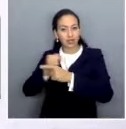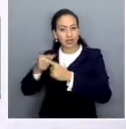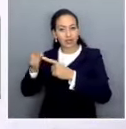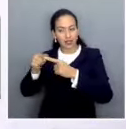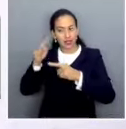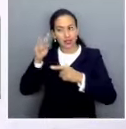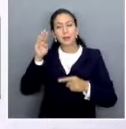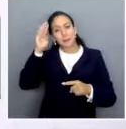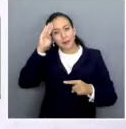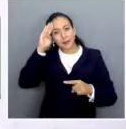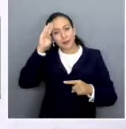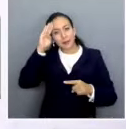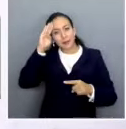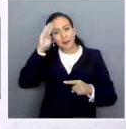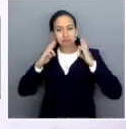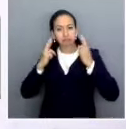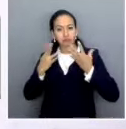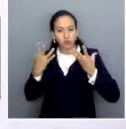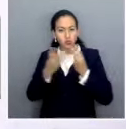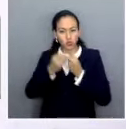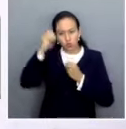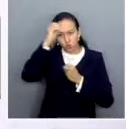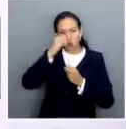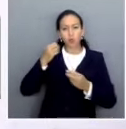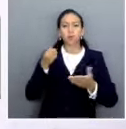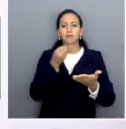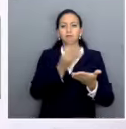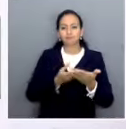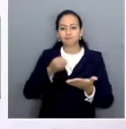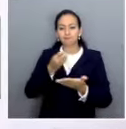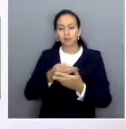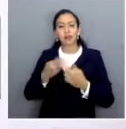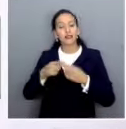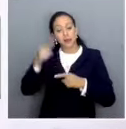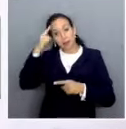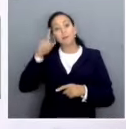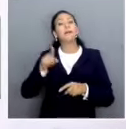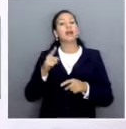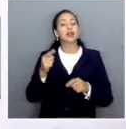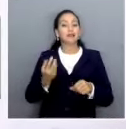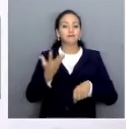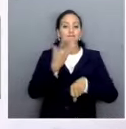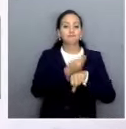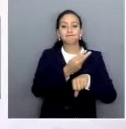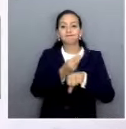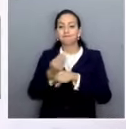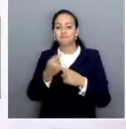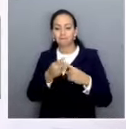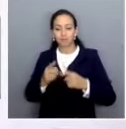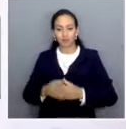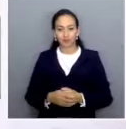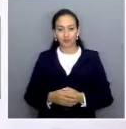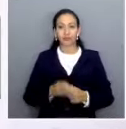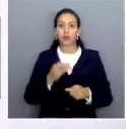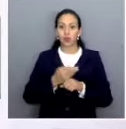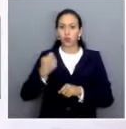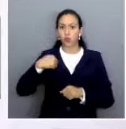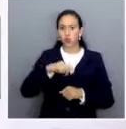está en remover a quien estamos enfrentando este reto como parte de un